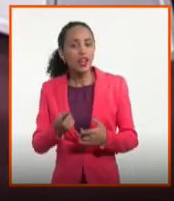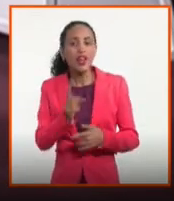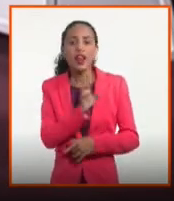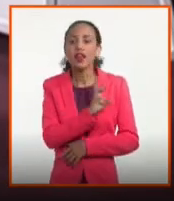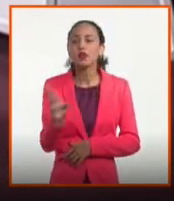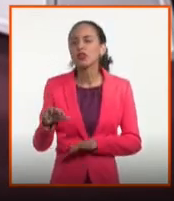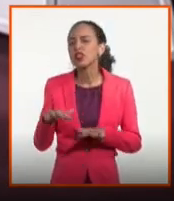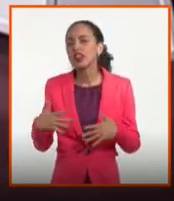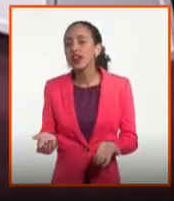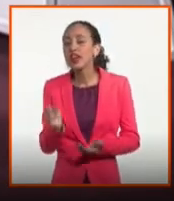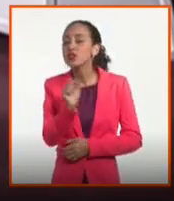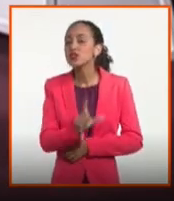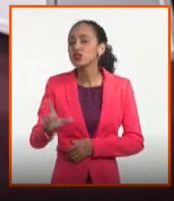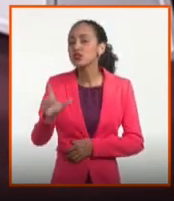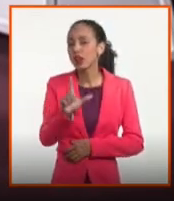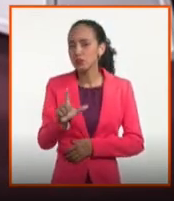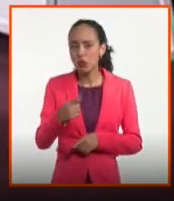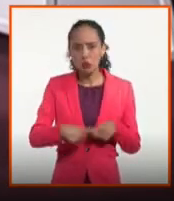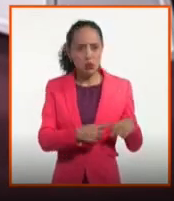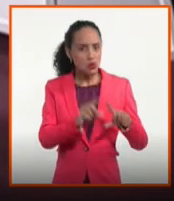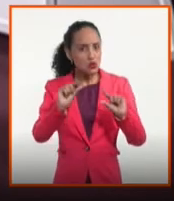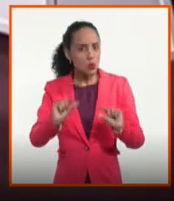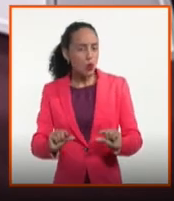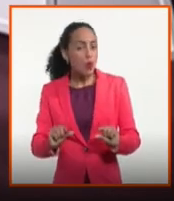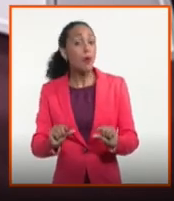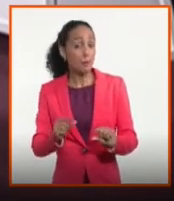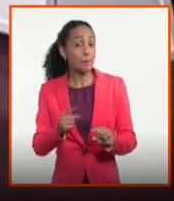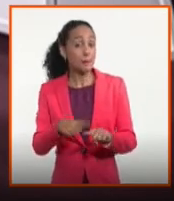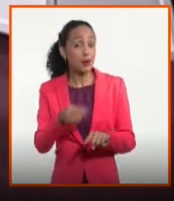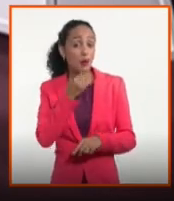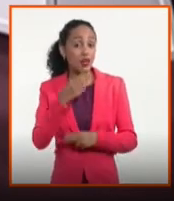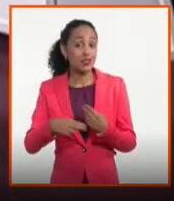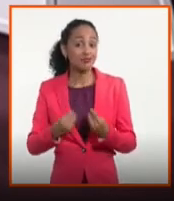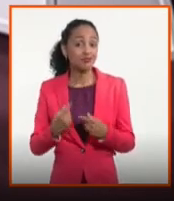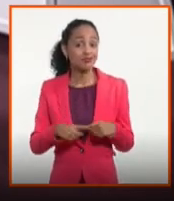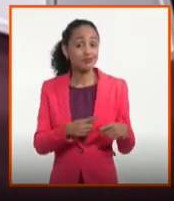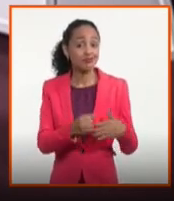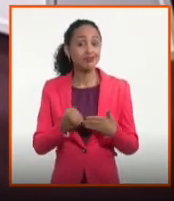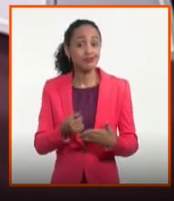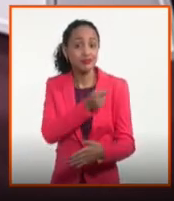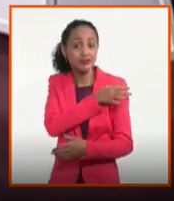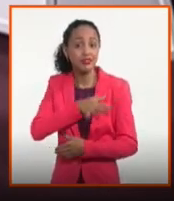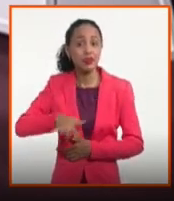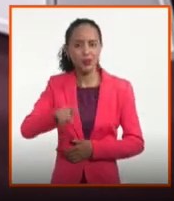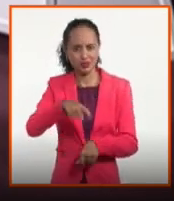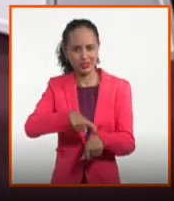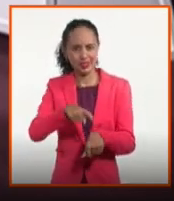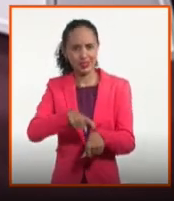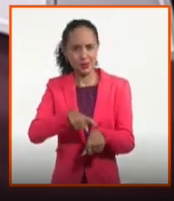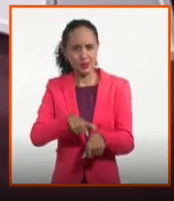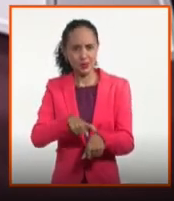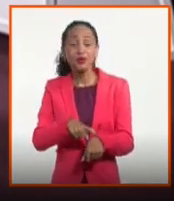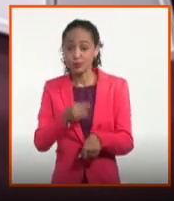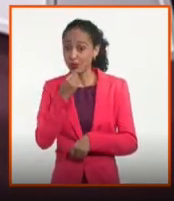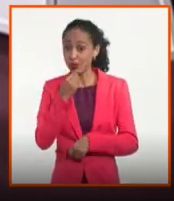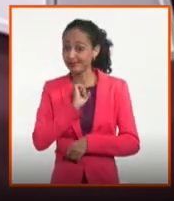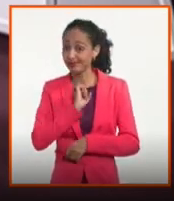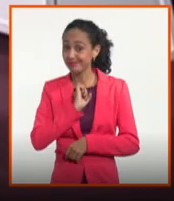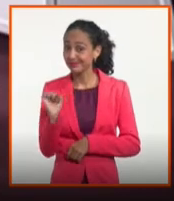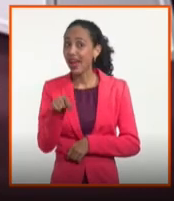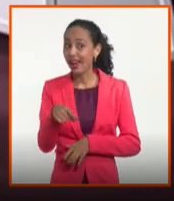socialismo con pocos recursos con cuánto puede hacer por su pueblo y eso lo vivimos en este tiempo randy la enseñanza y